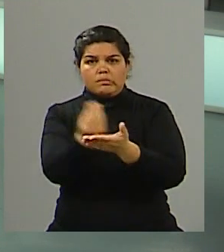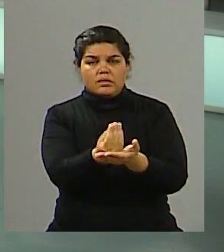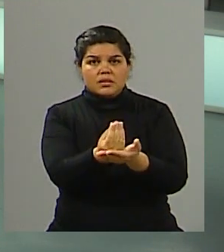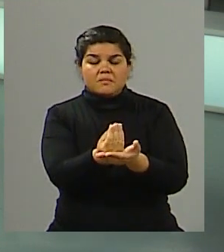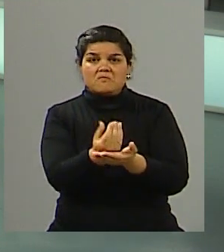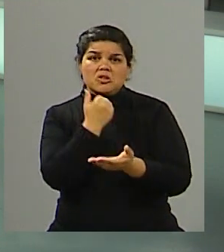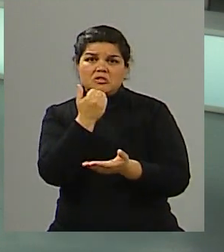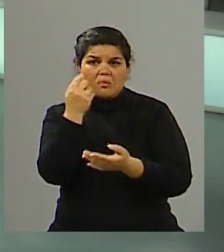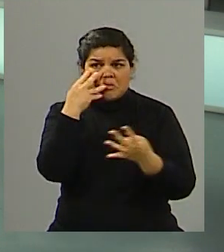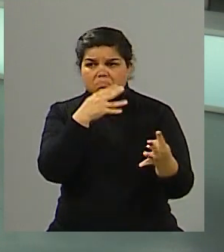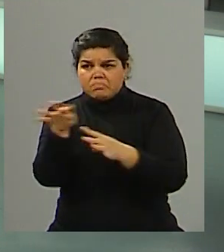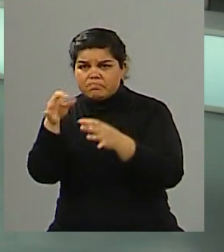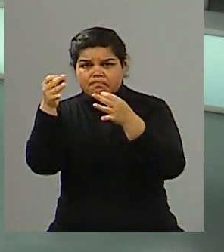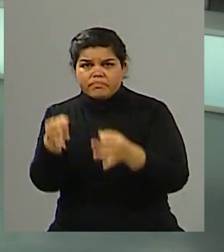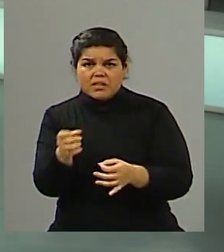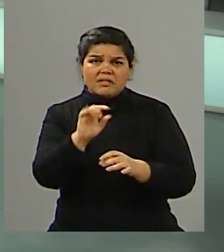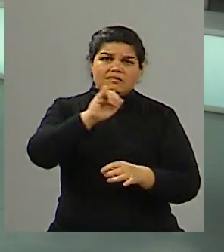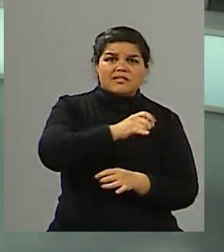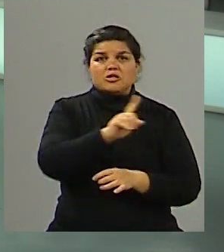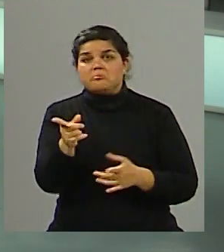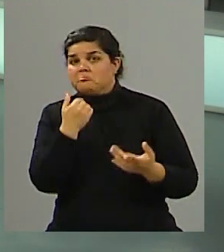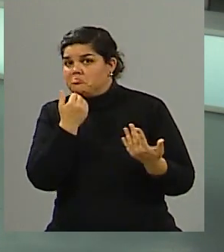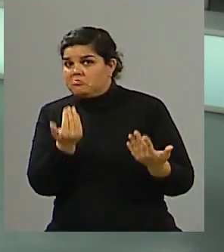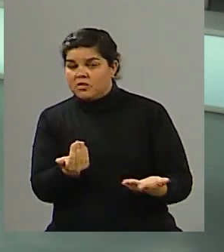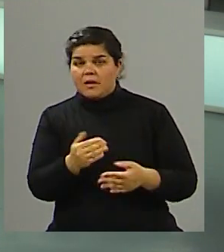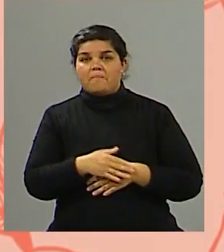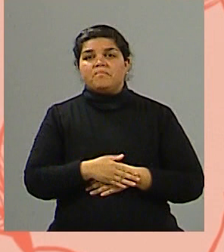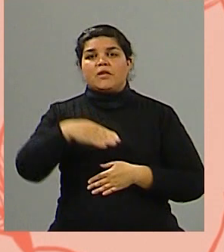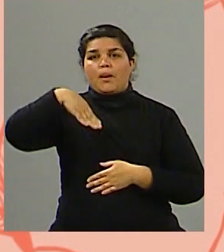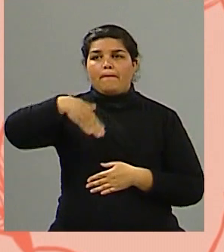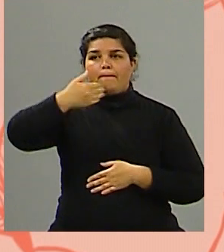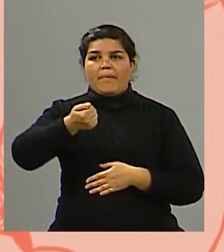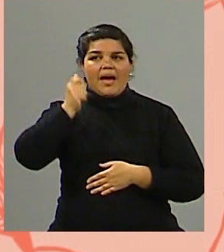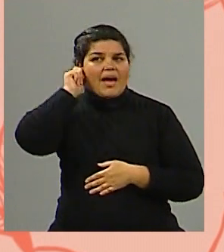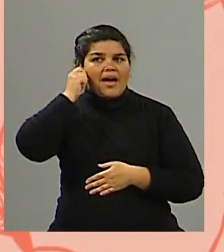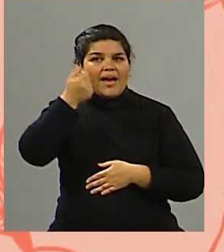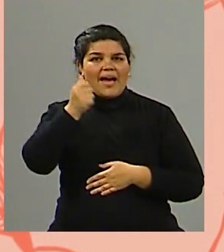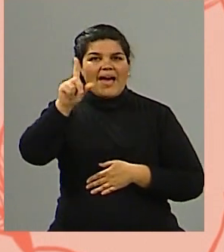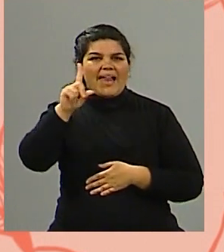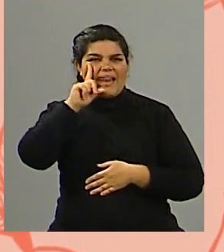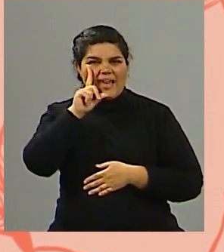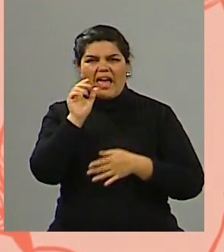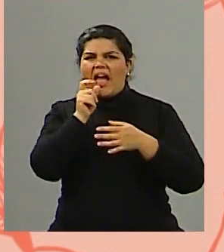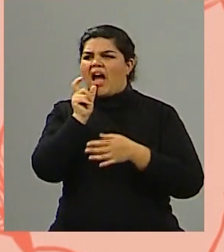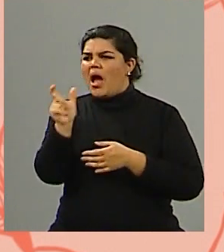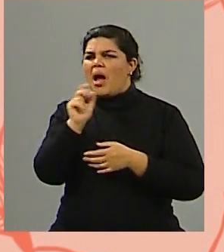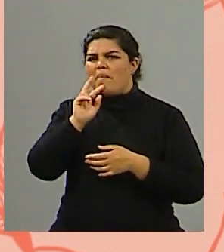ley, estamos en comunicación con Magalí Silulnikov, espero haber dicho bien tu apellido,